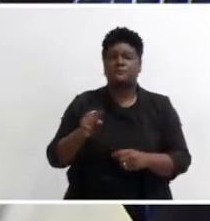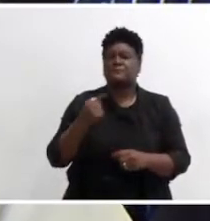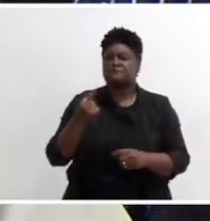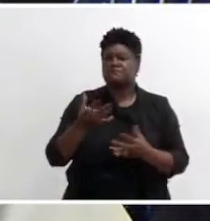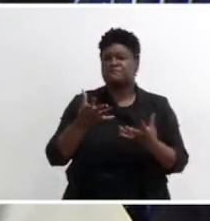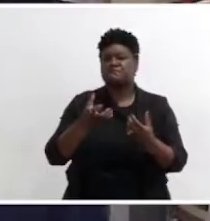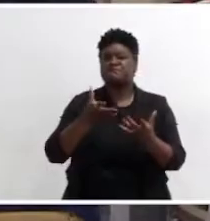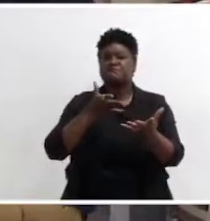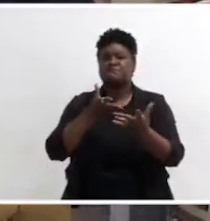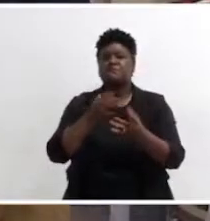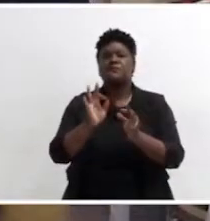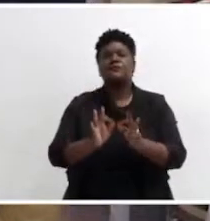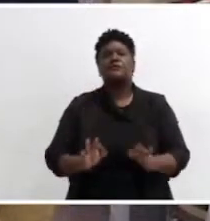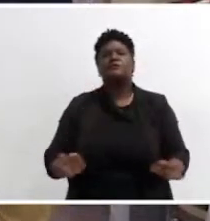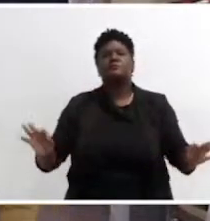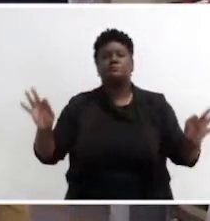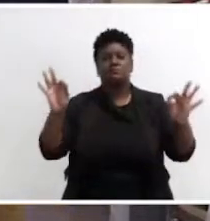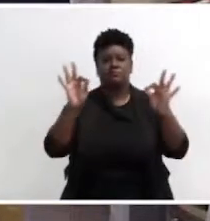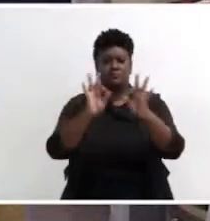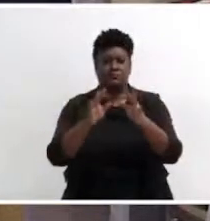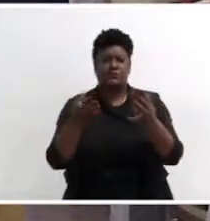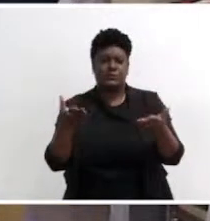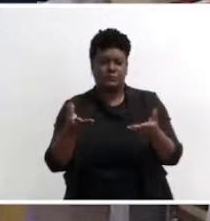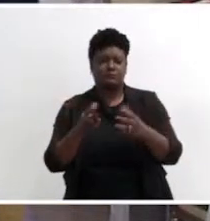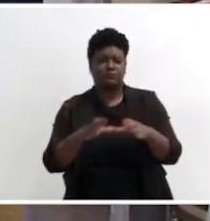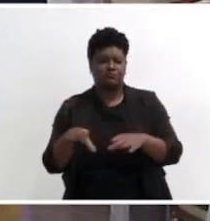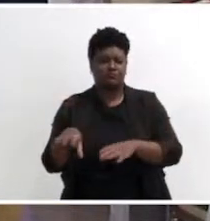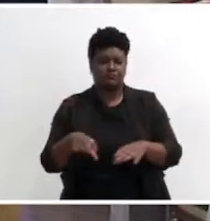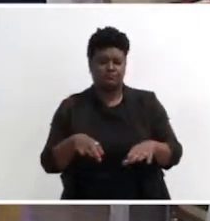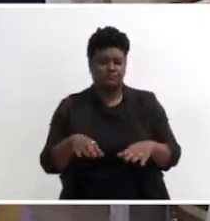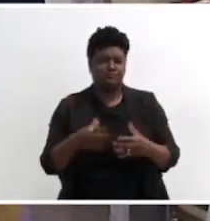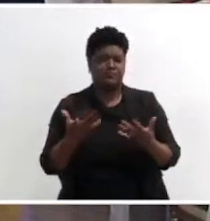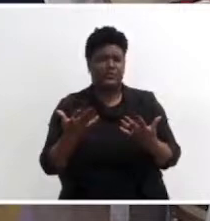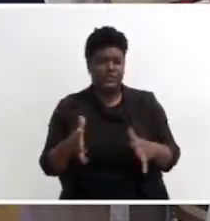que estamos dando y que ya José Alejandro